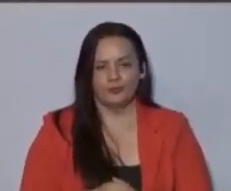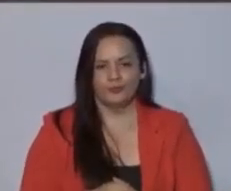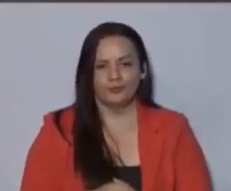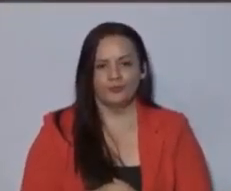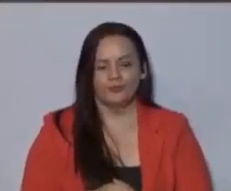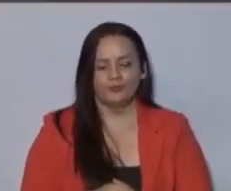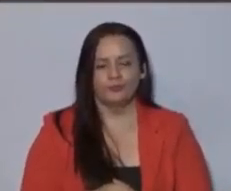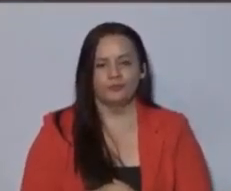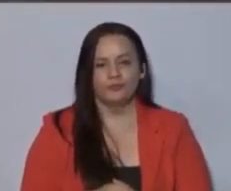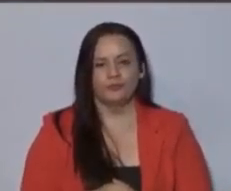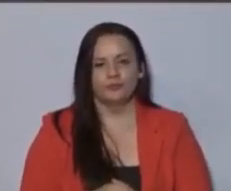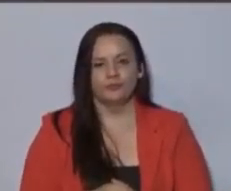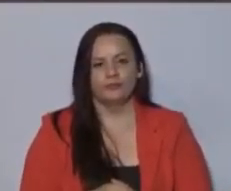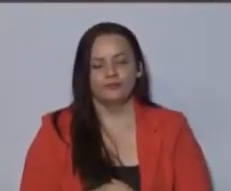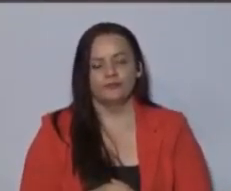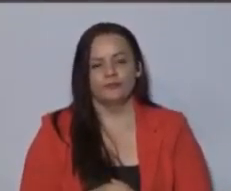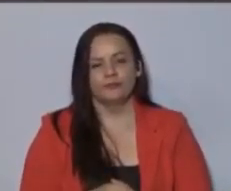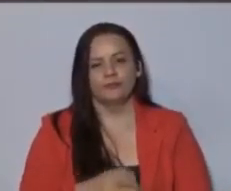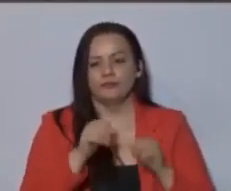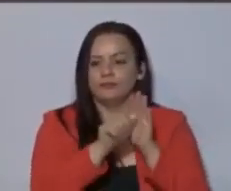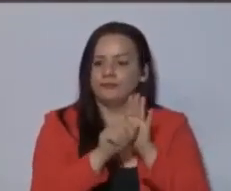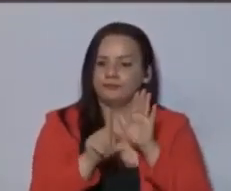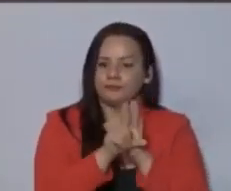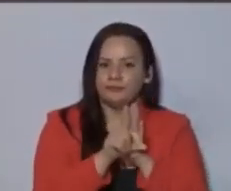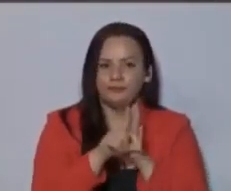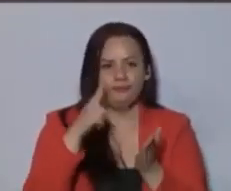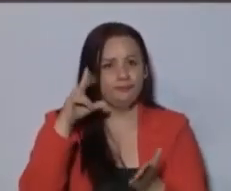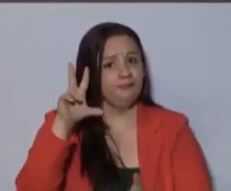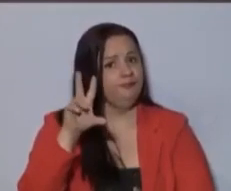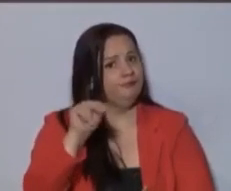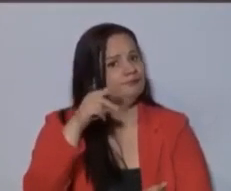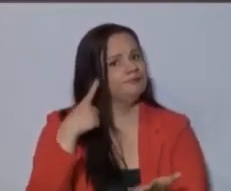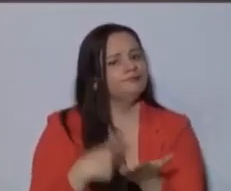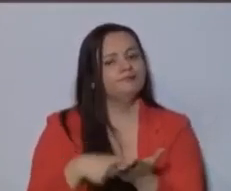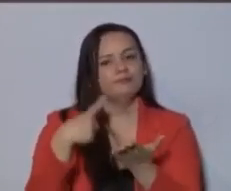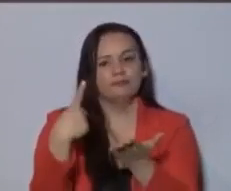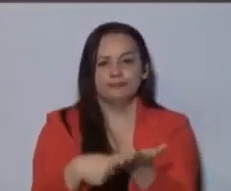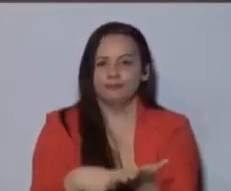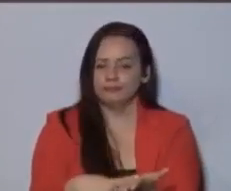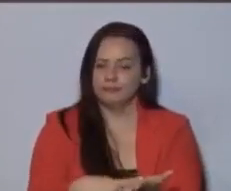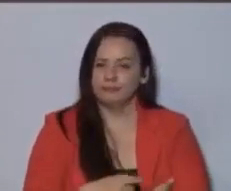Y un Congreso que no debate,